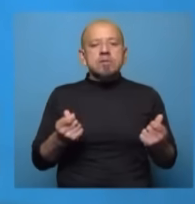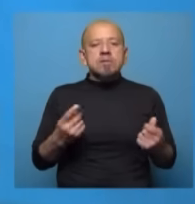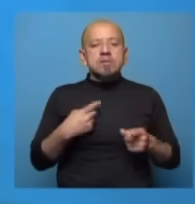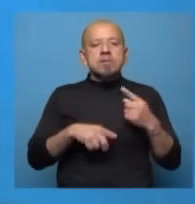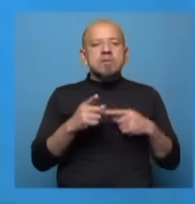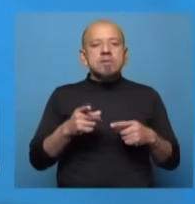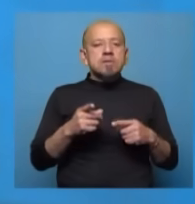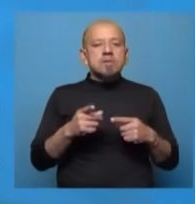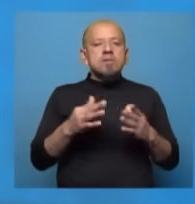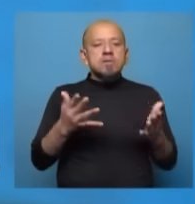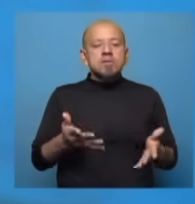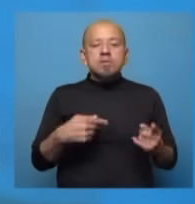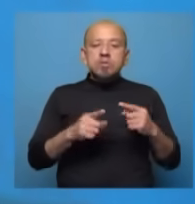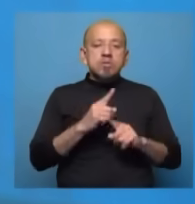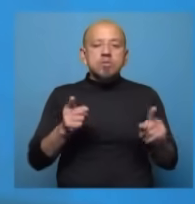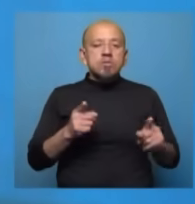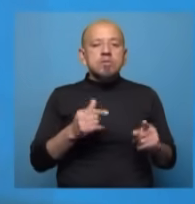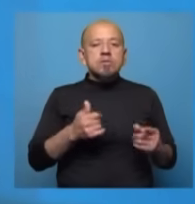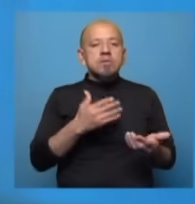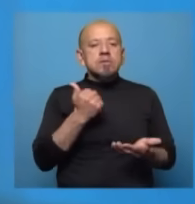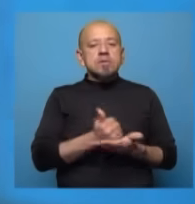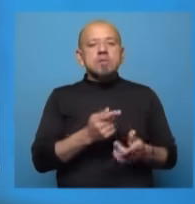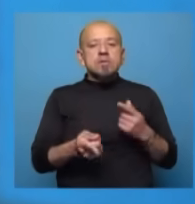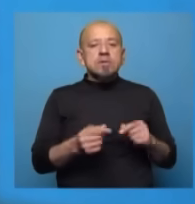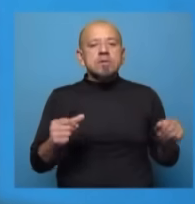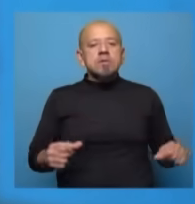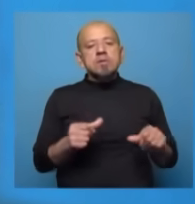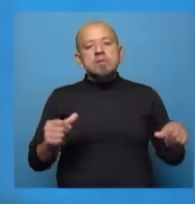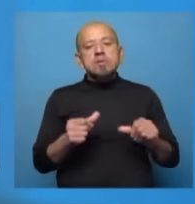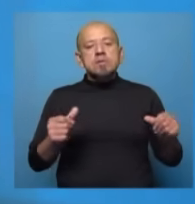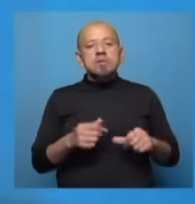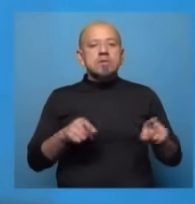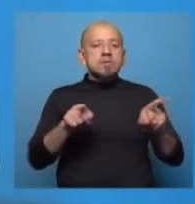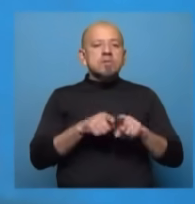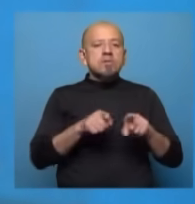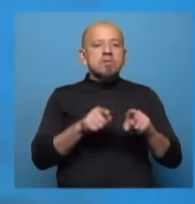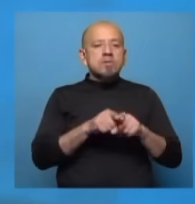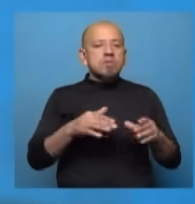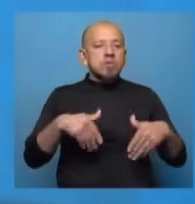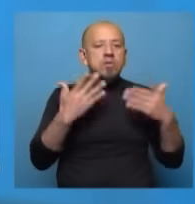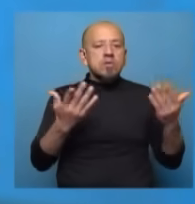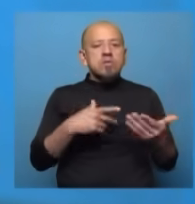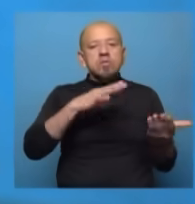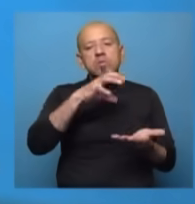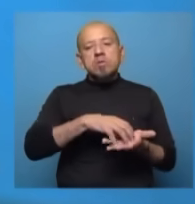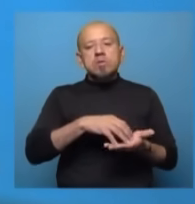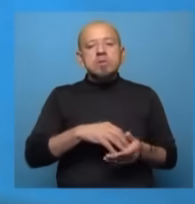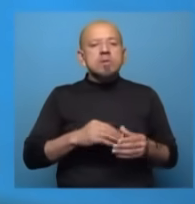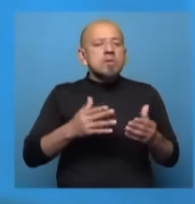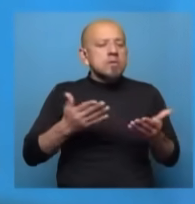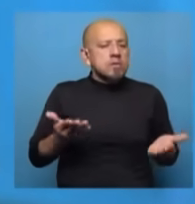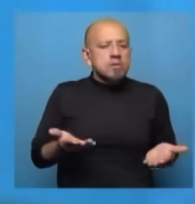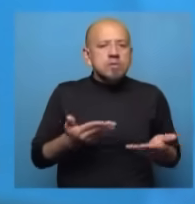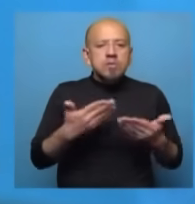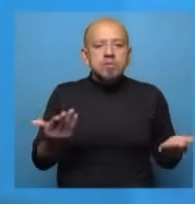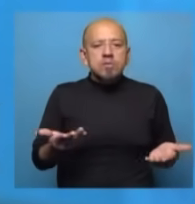en un momento decide que no tengo que estar voy a hacer y generar lo mismo en cualquier lugar yo es como como las